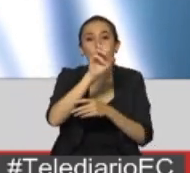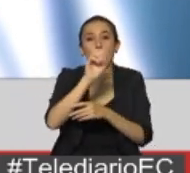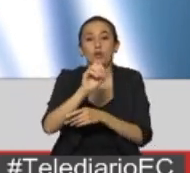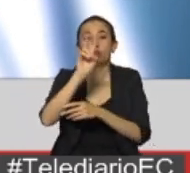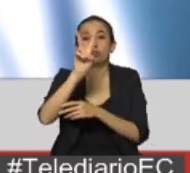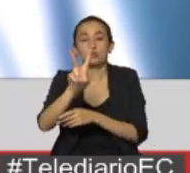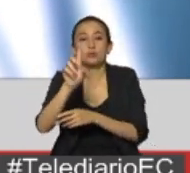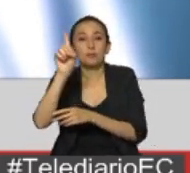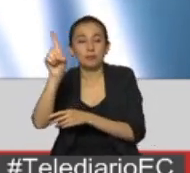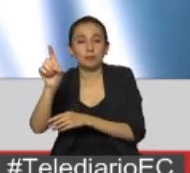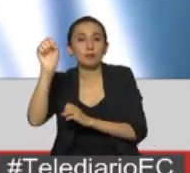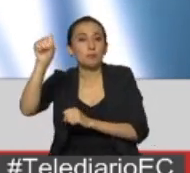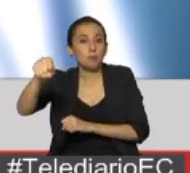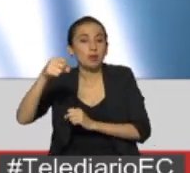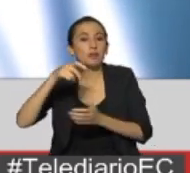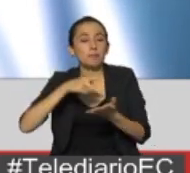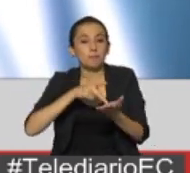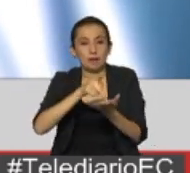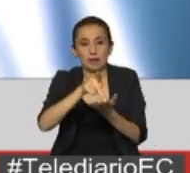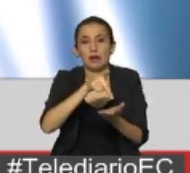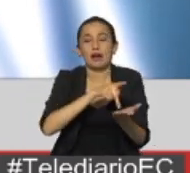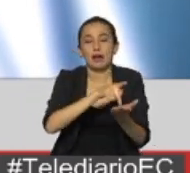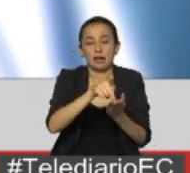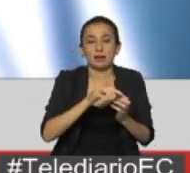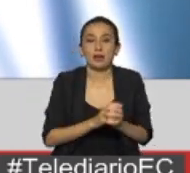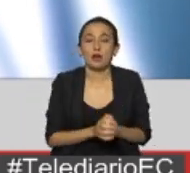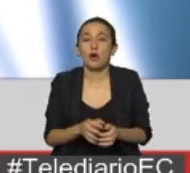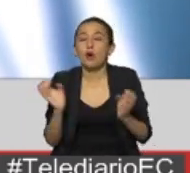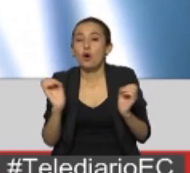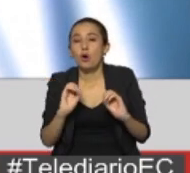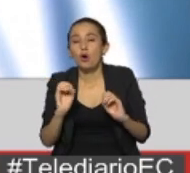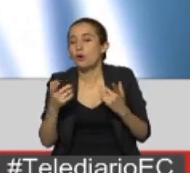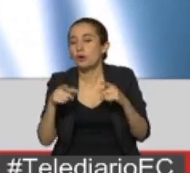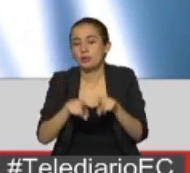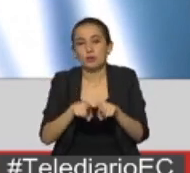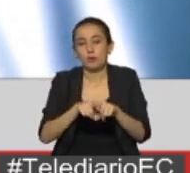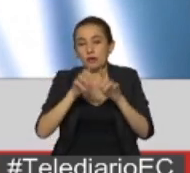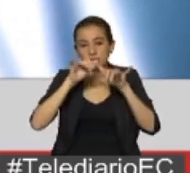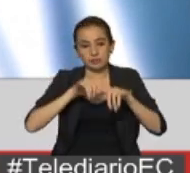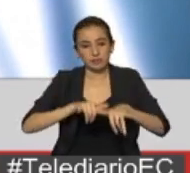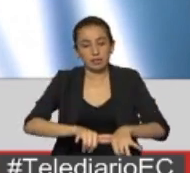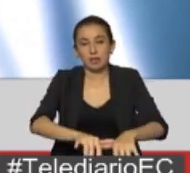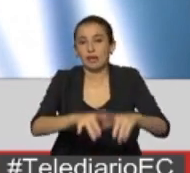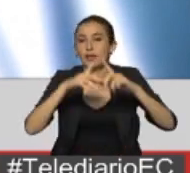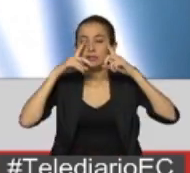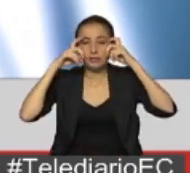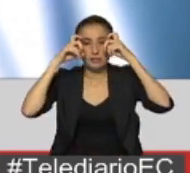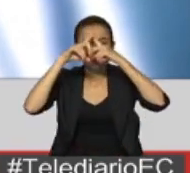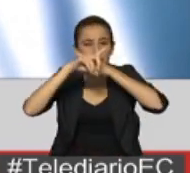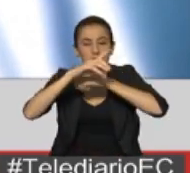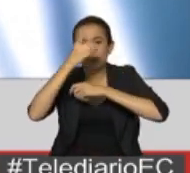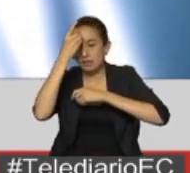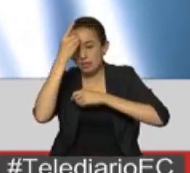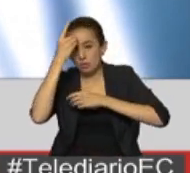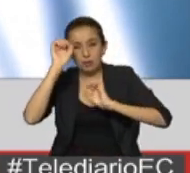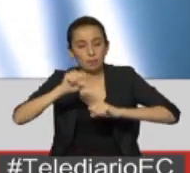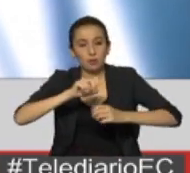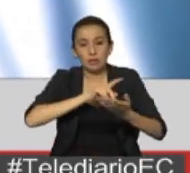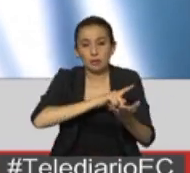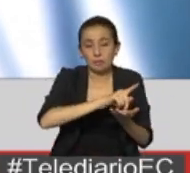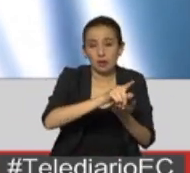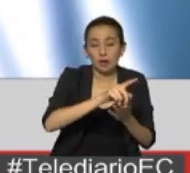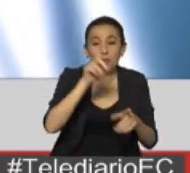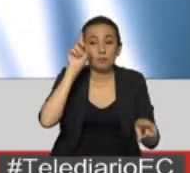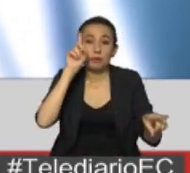que lo consideren en su presupuesto. Y asimismo, si eso le sigue complicando, podríamos llegar a un acuerdo entre las